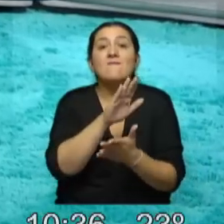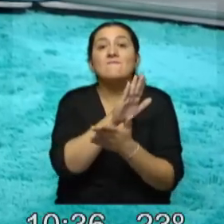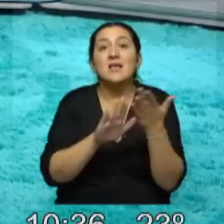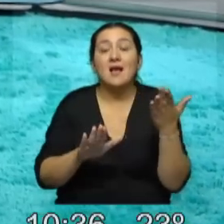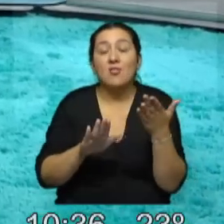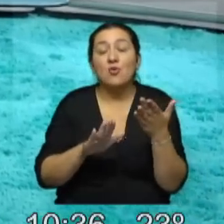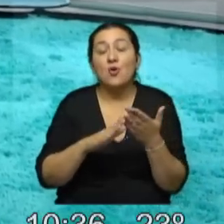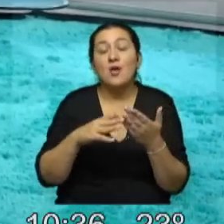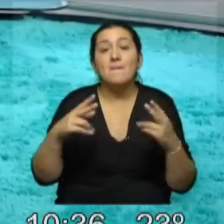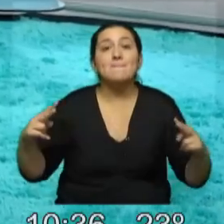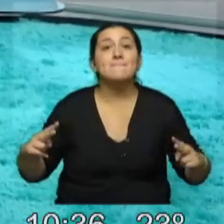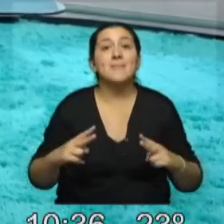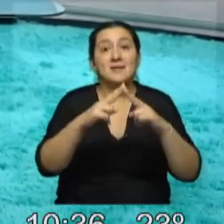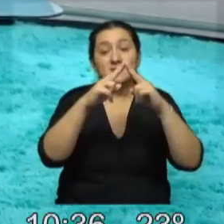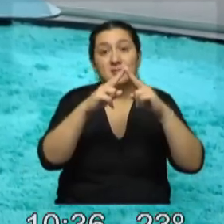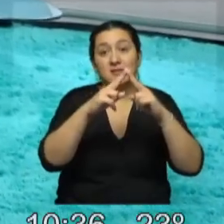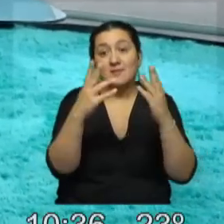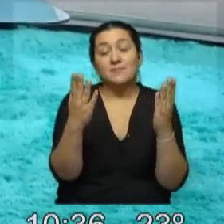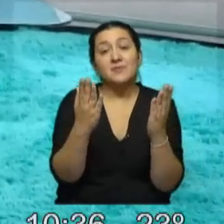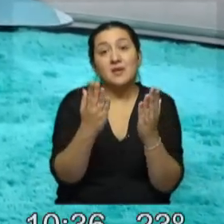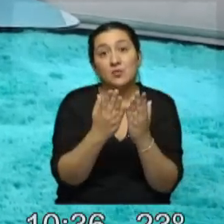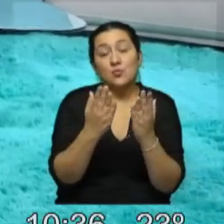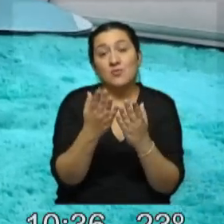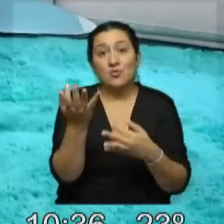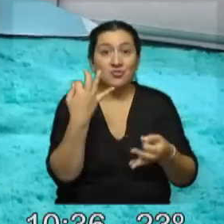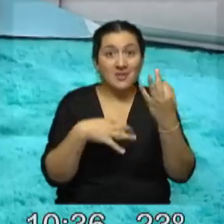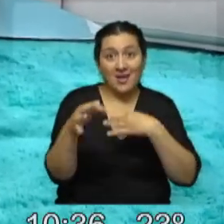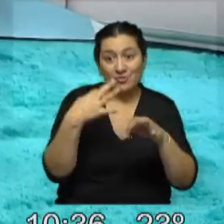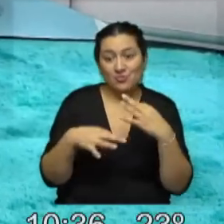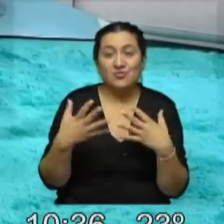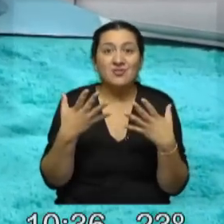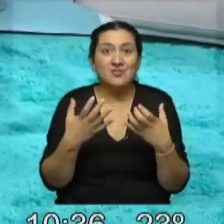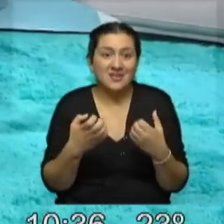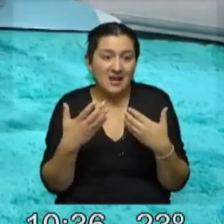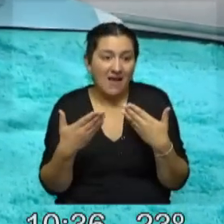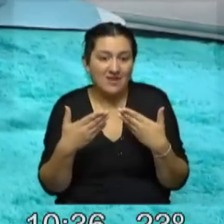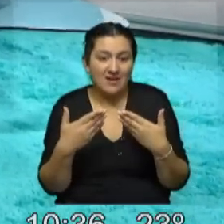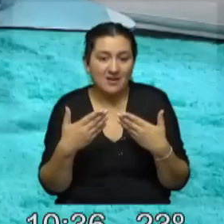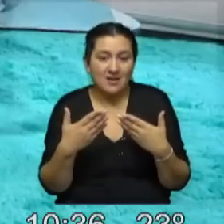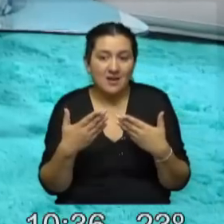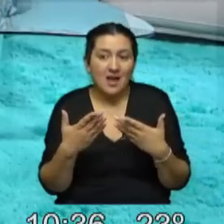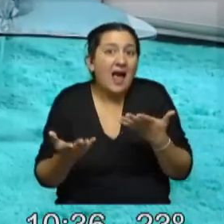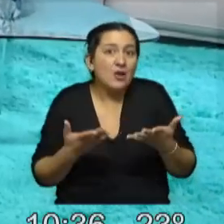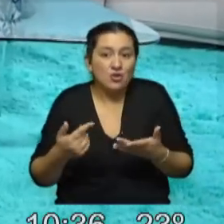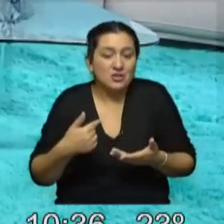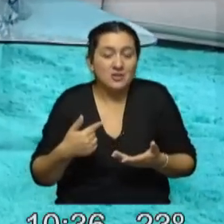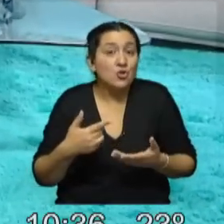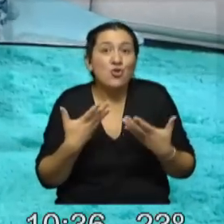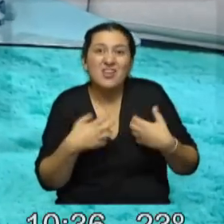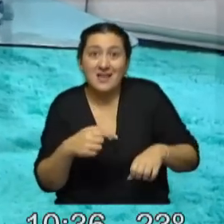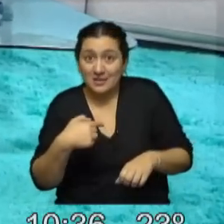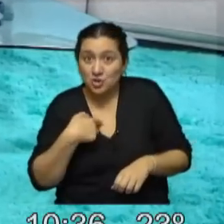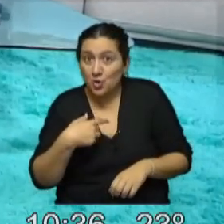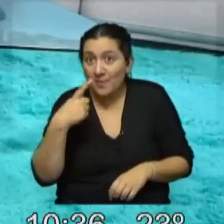estudiando teatro en la escuela de lecoc Entonces cuando querían hablar algo que yo no entendiera hablaban en francés